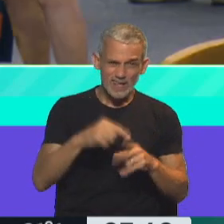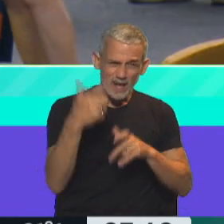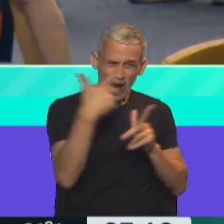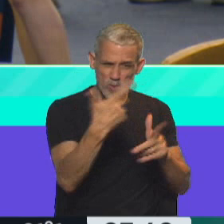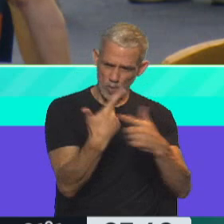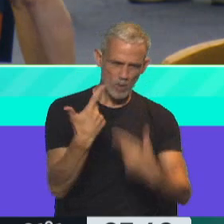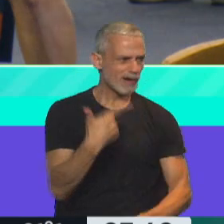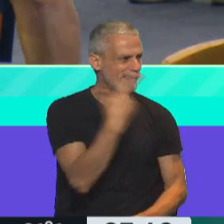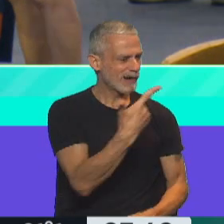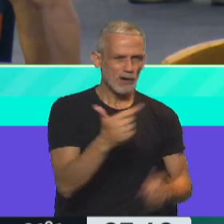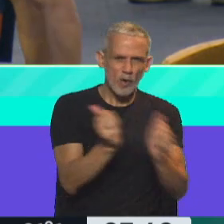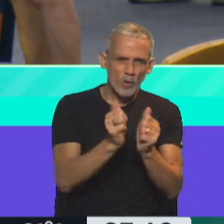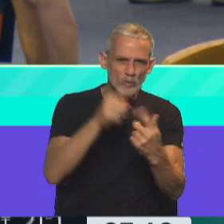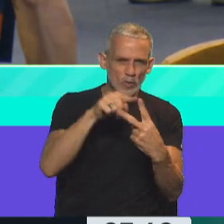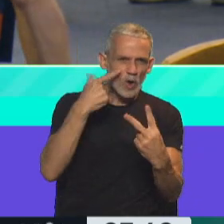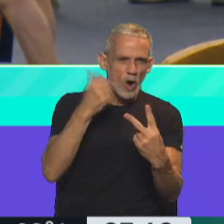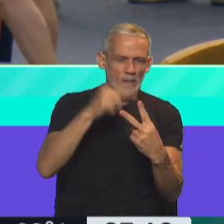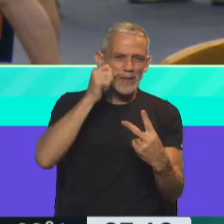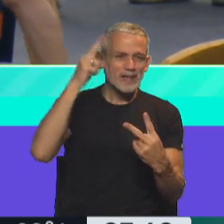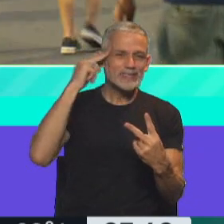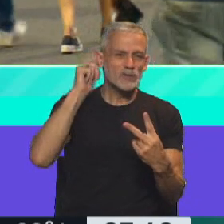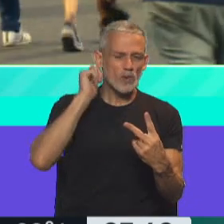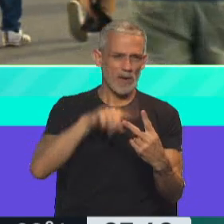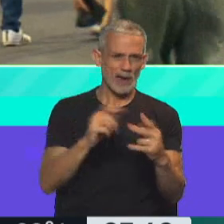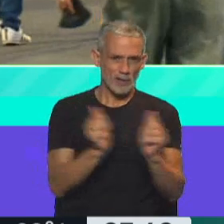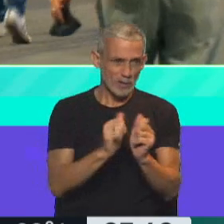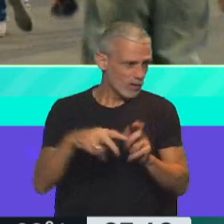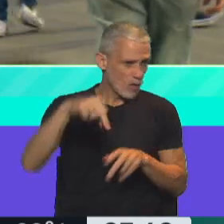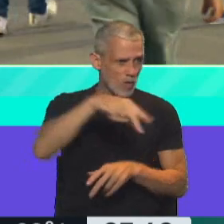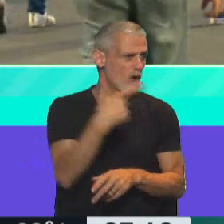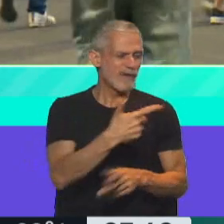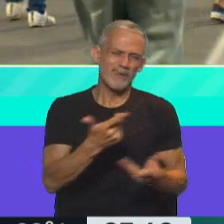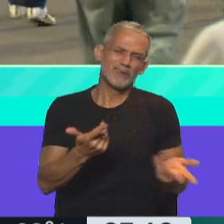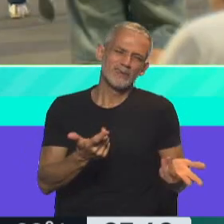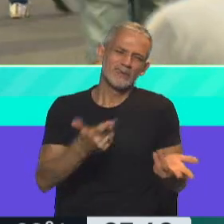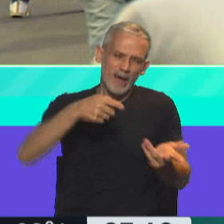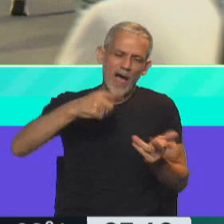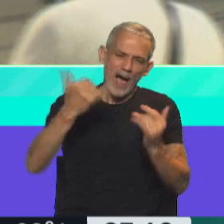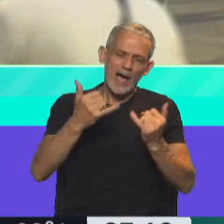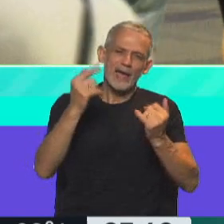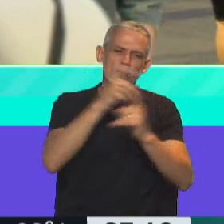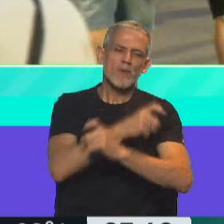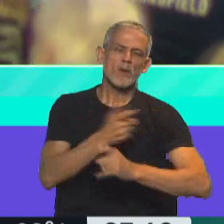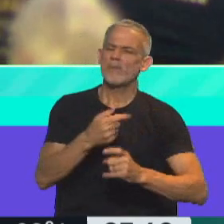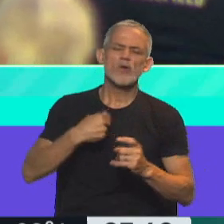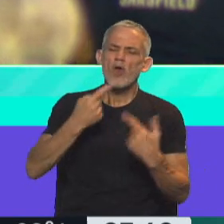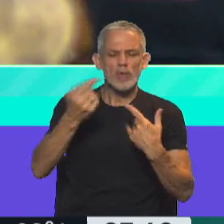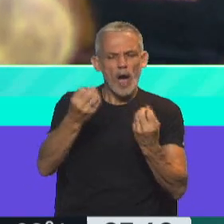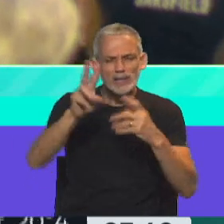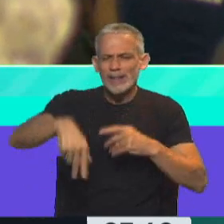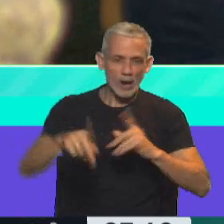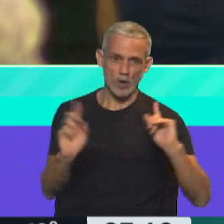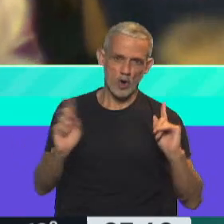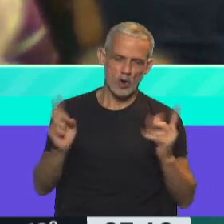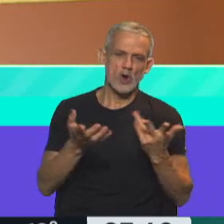mano armada junto a un hombre de 29 años. Significa que detrás de eso también hay otra historia, sin justificar claramente